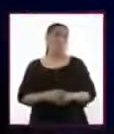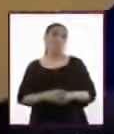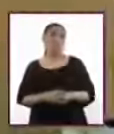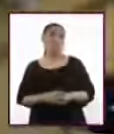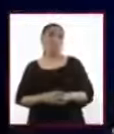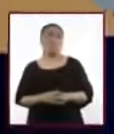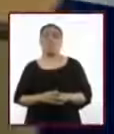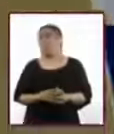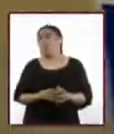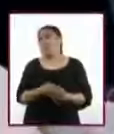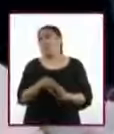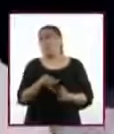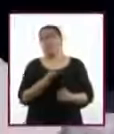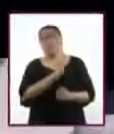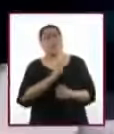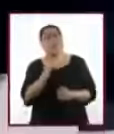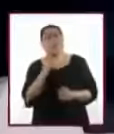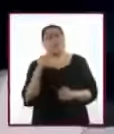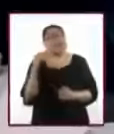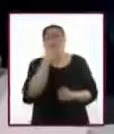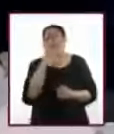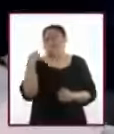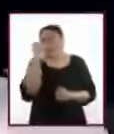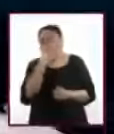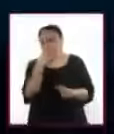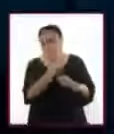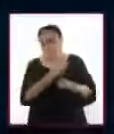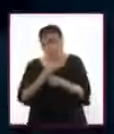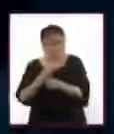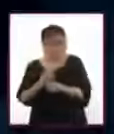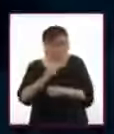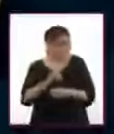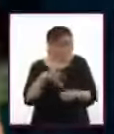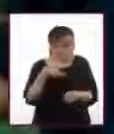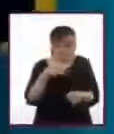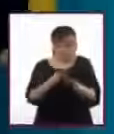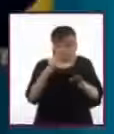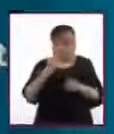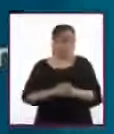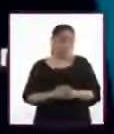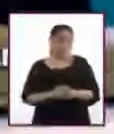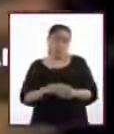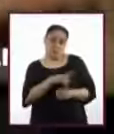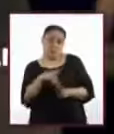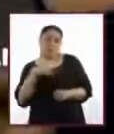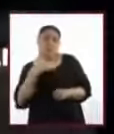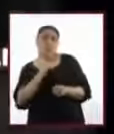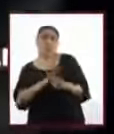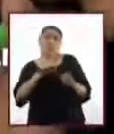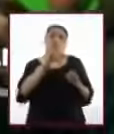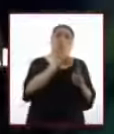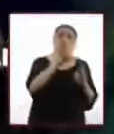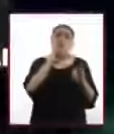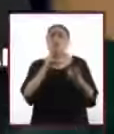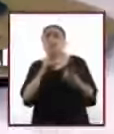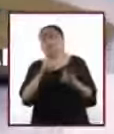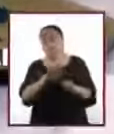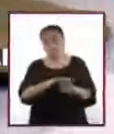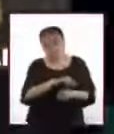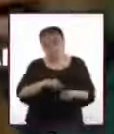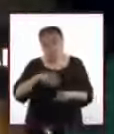nos llevará aproximadamente un par de horas. ¿Ok? ¿Están listos? Sí. Ok, pueden ocupar en las dos técnicas el material de reuso que ustedes